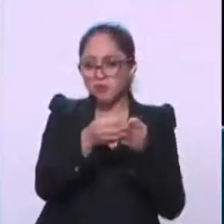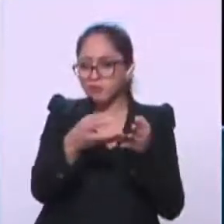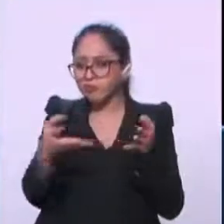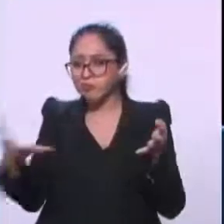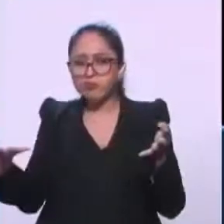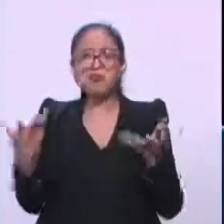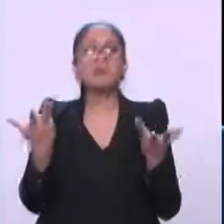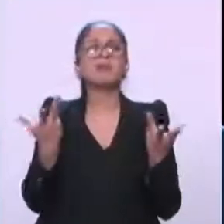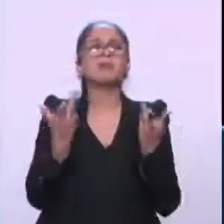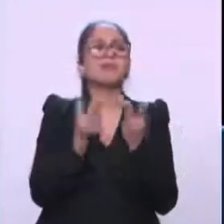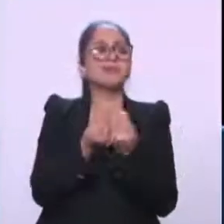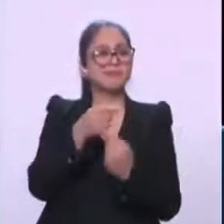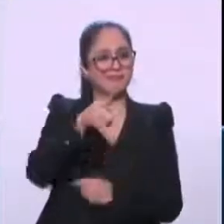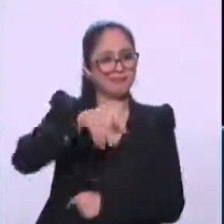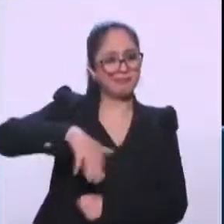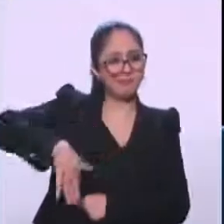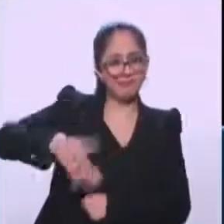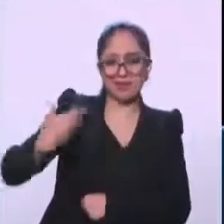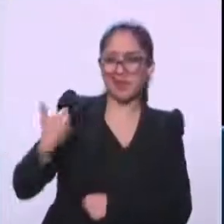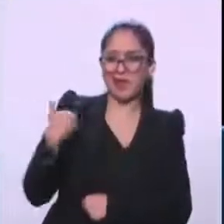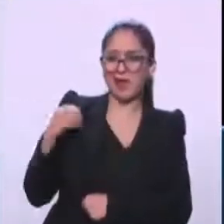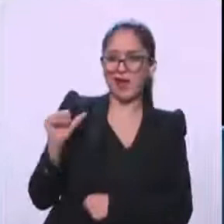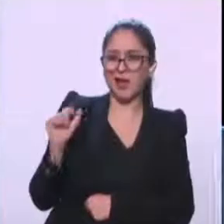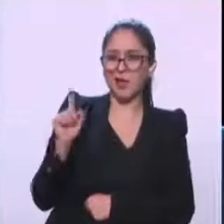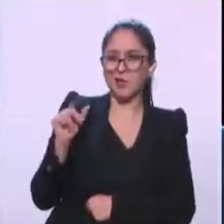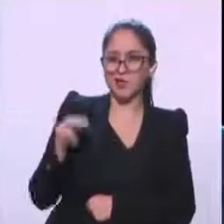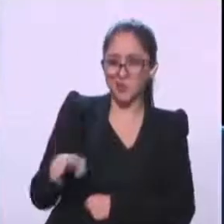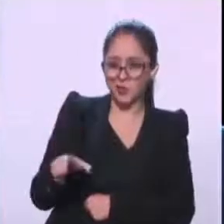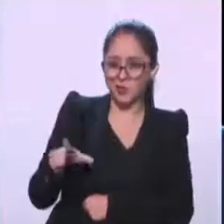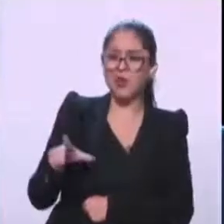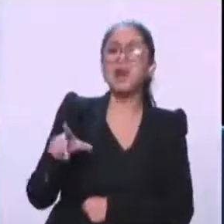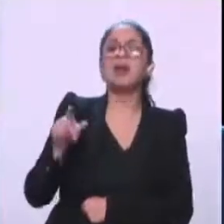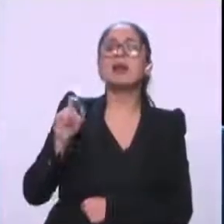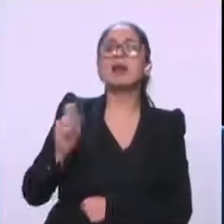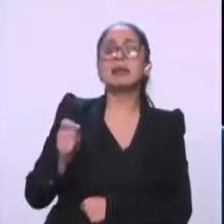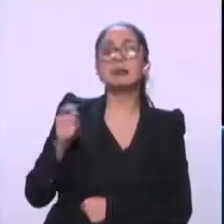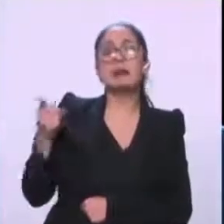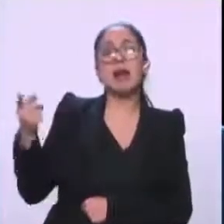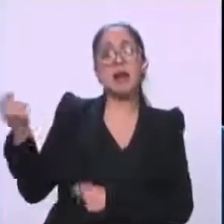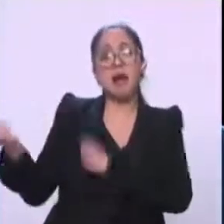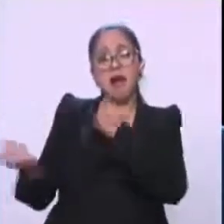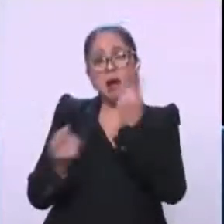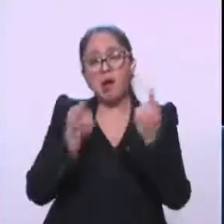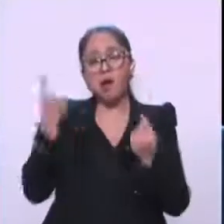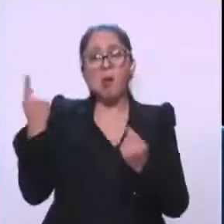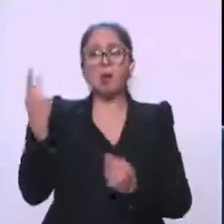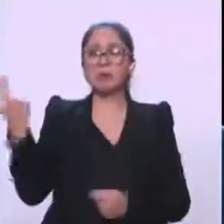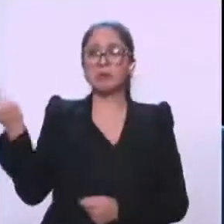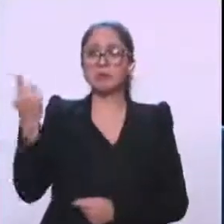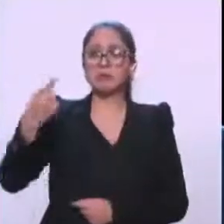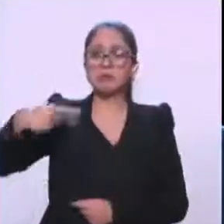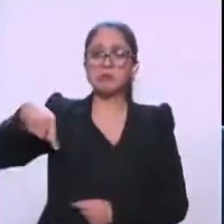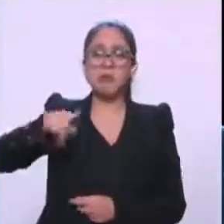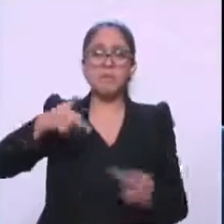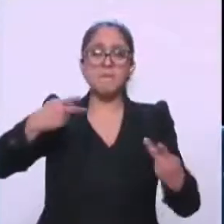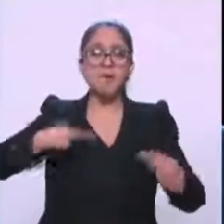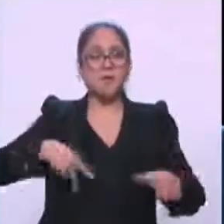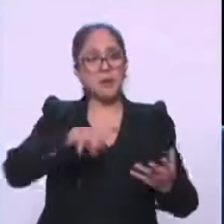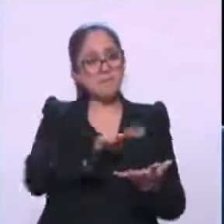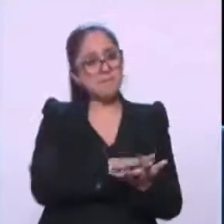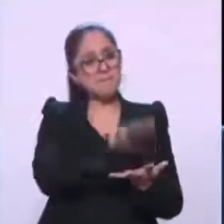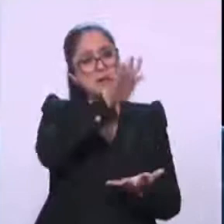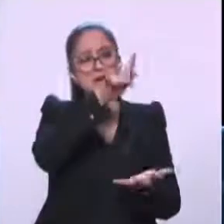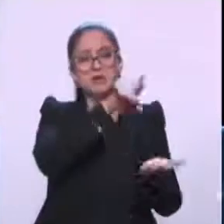ver, como bien mencionaba Azul hace unos minutos, pues una clara preferencia de Morena en una